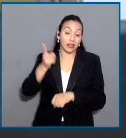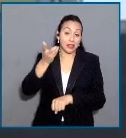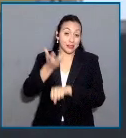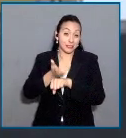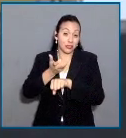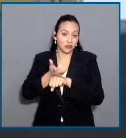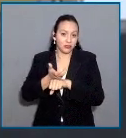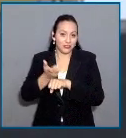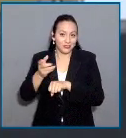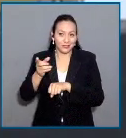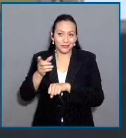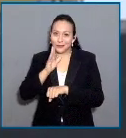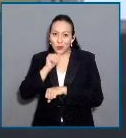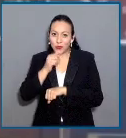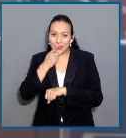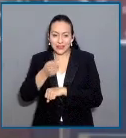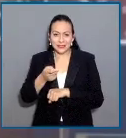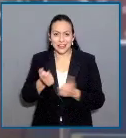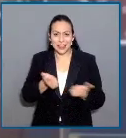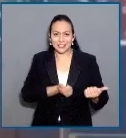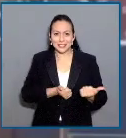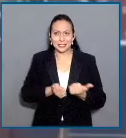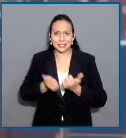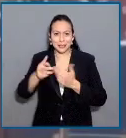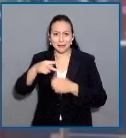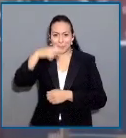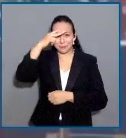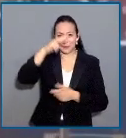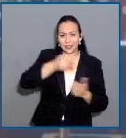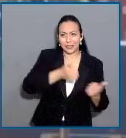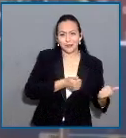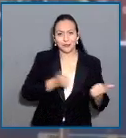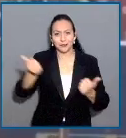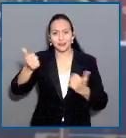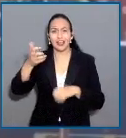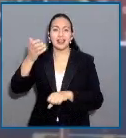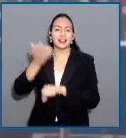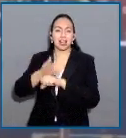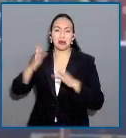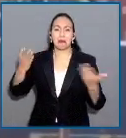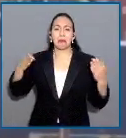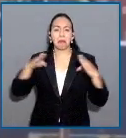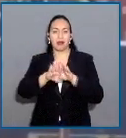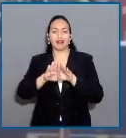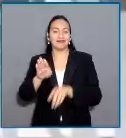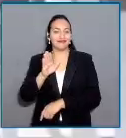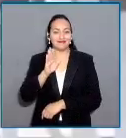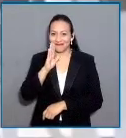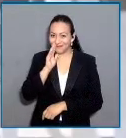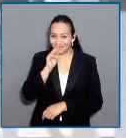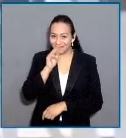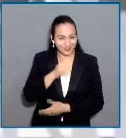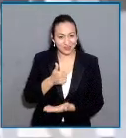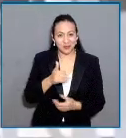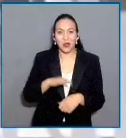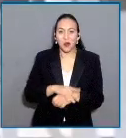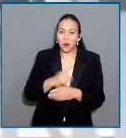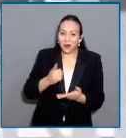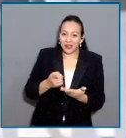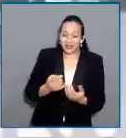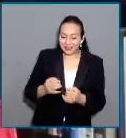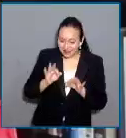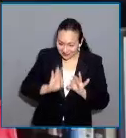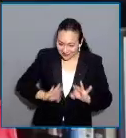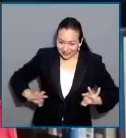cadenas de suministro que tiene en nuestro país, lo que se traduce en una oportunidad para innovar, consideró la directora de México